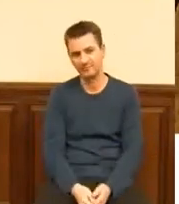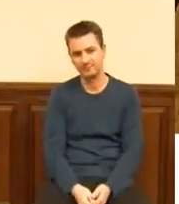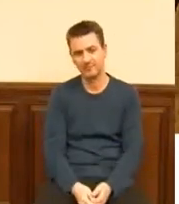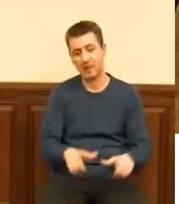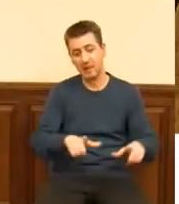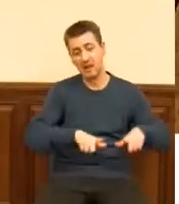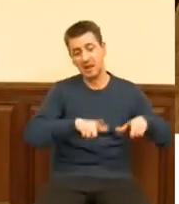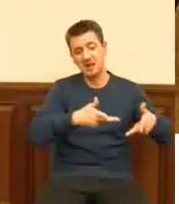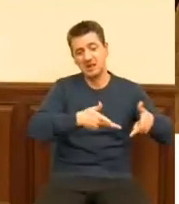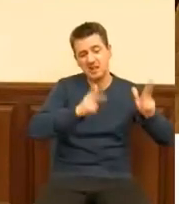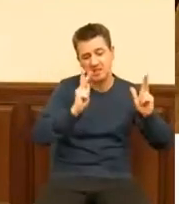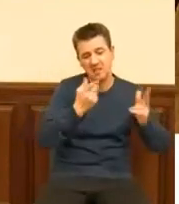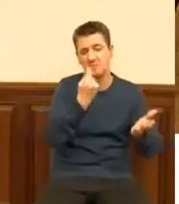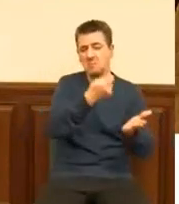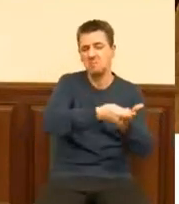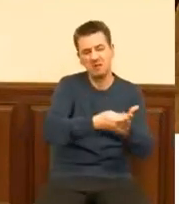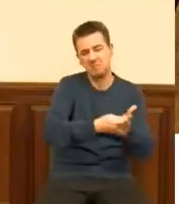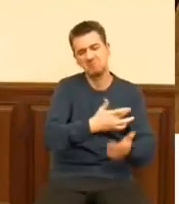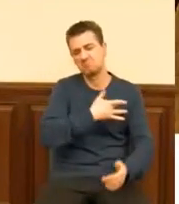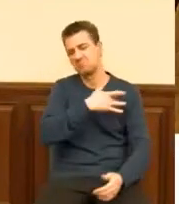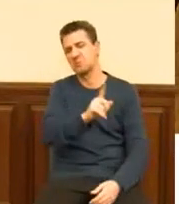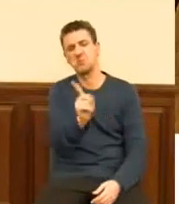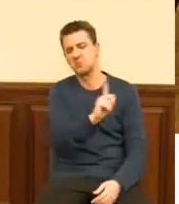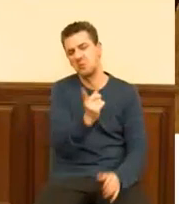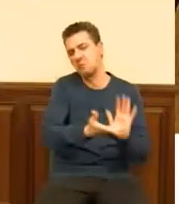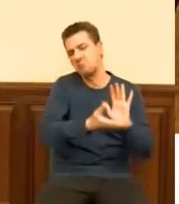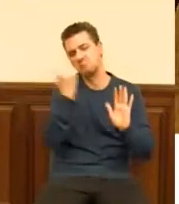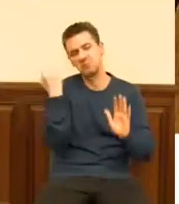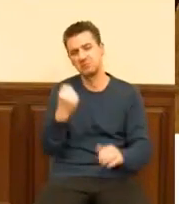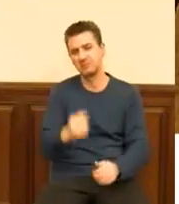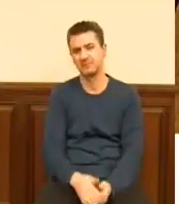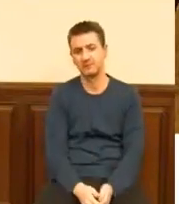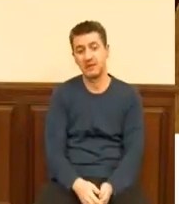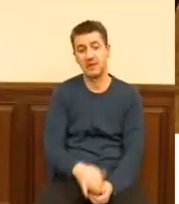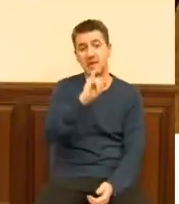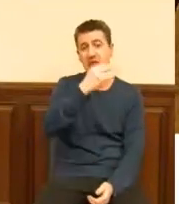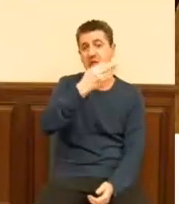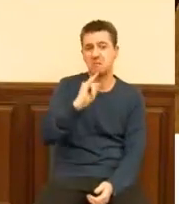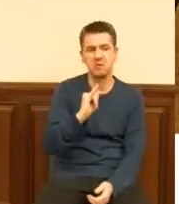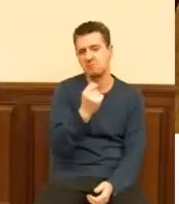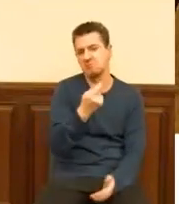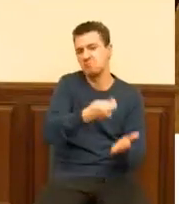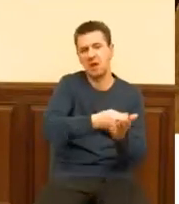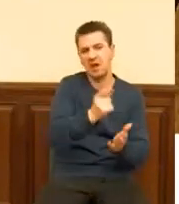la licencia de apertura, vamos a perdonarle el IBI.